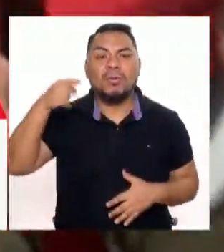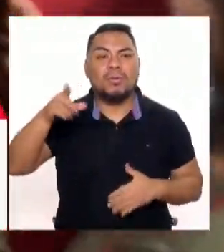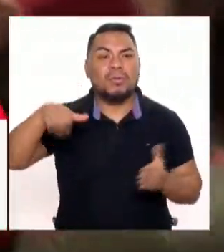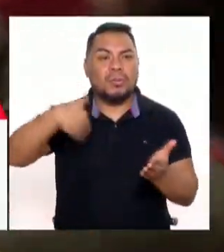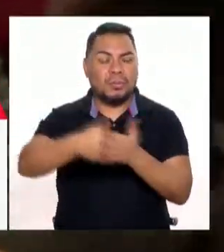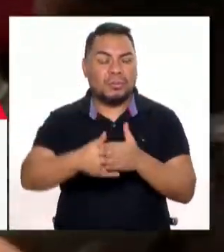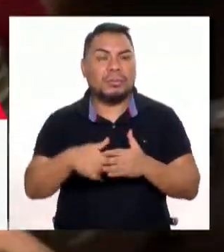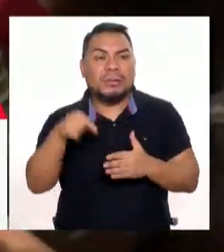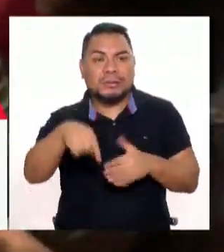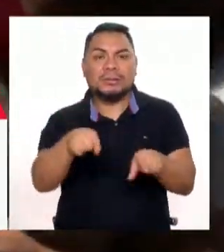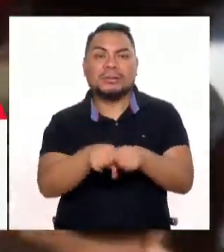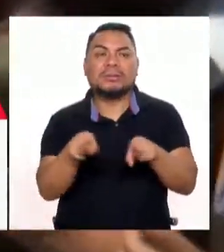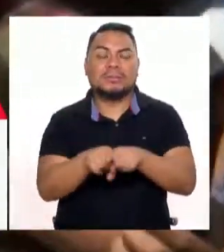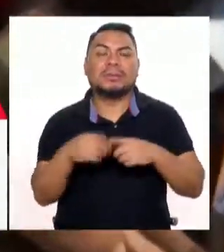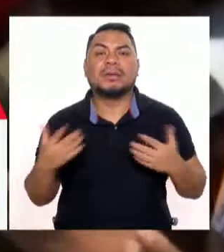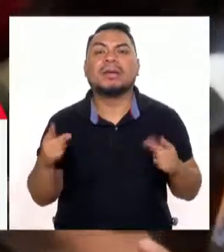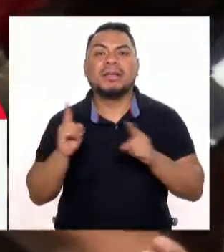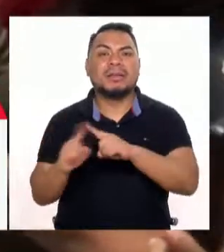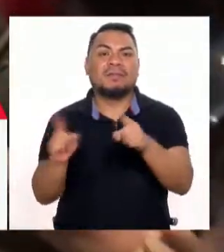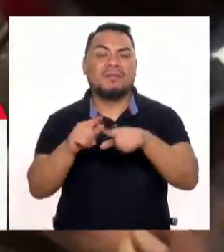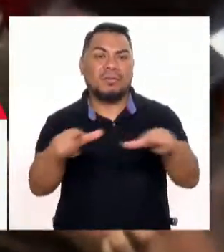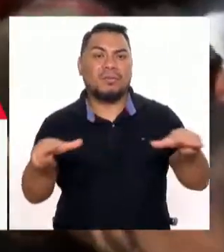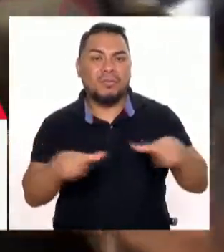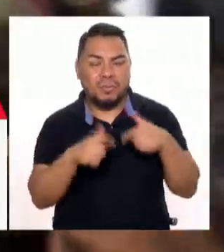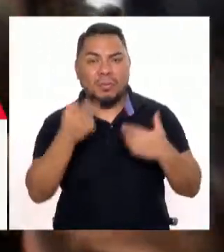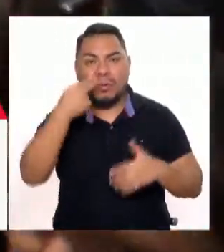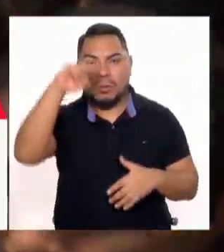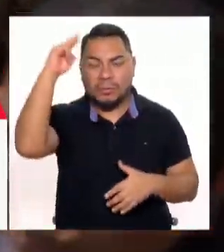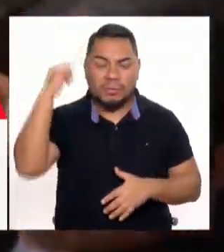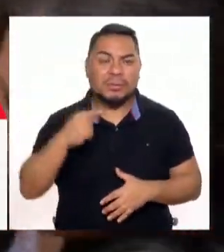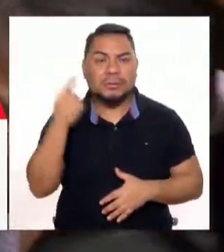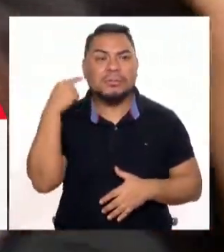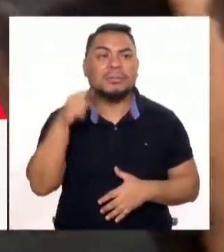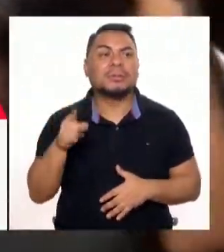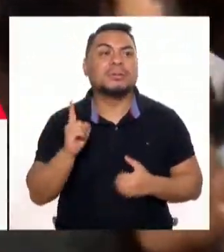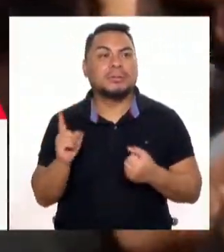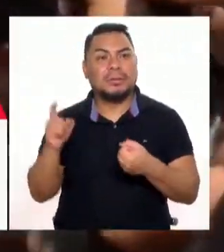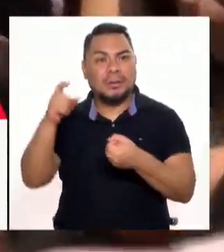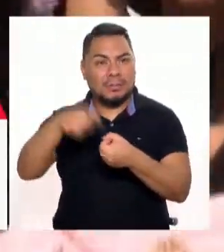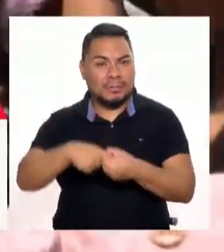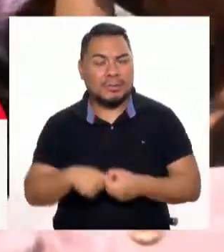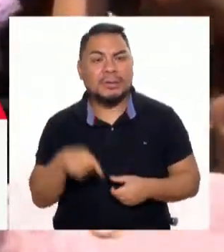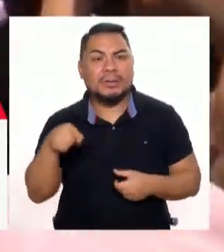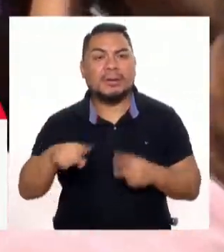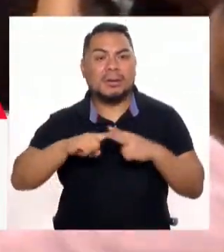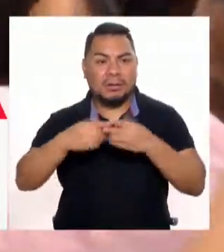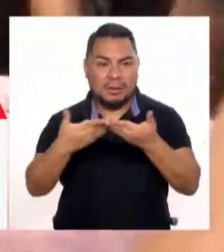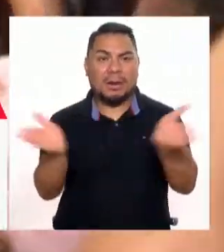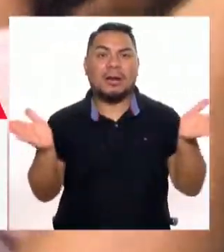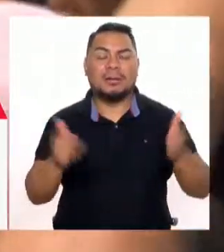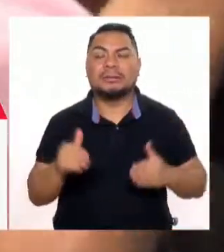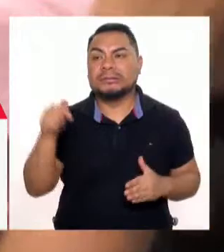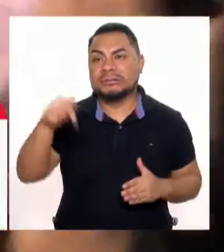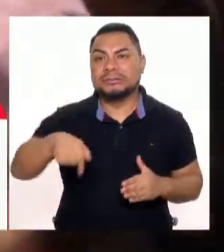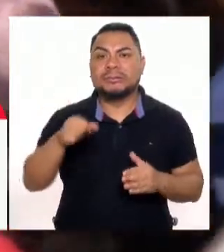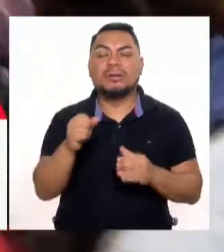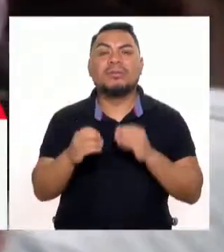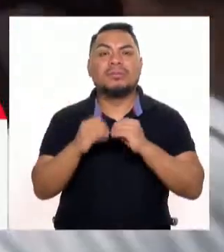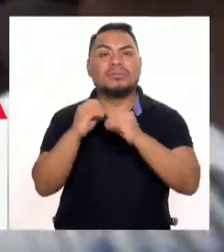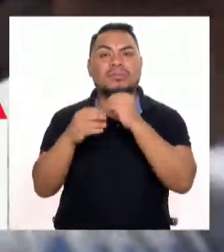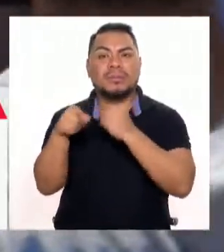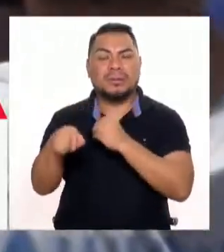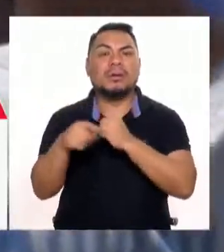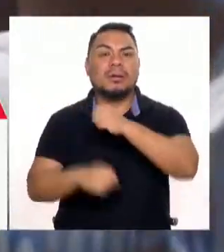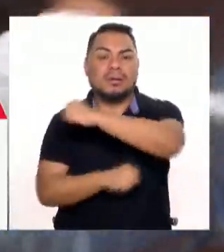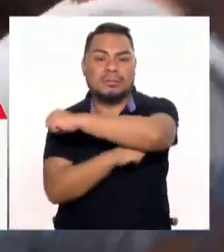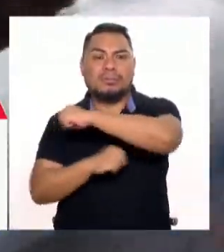han llegado también de diferentes partes de huánuco para participar de la inauguración de esta obra como es